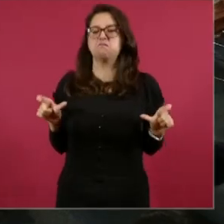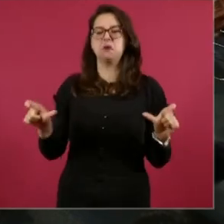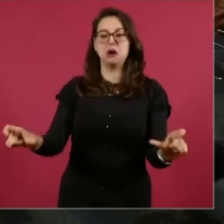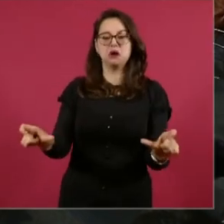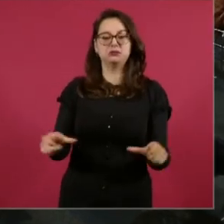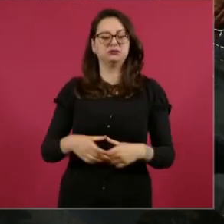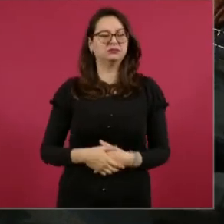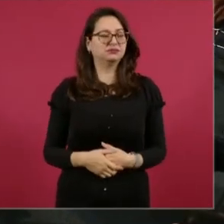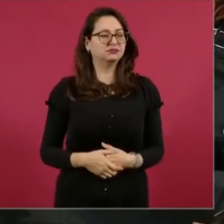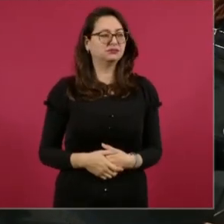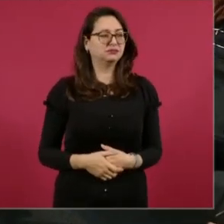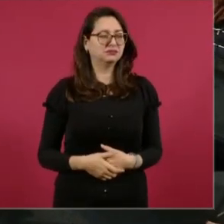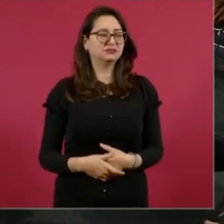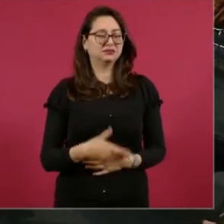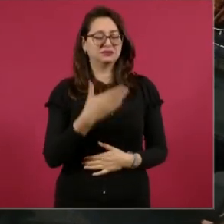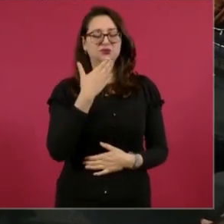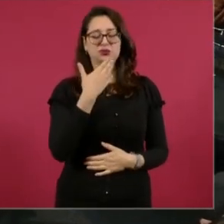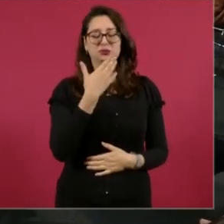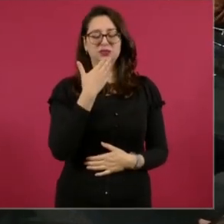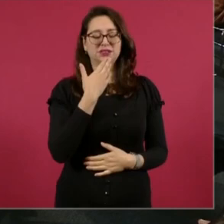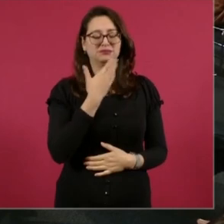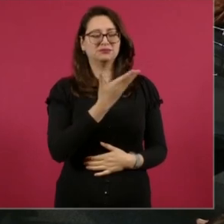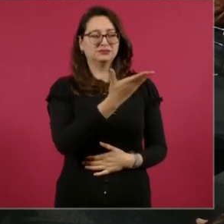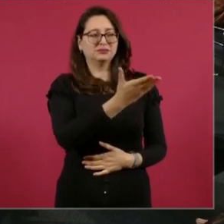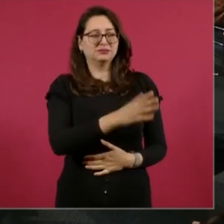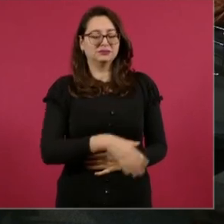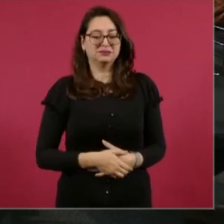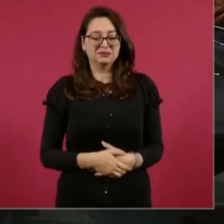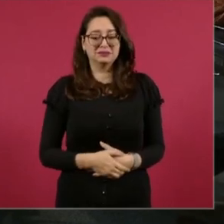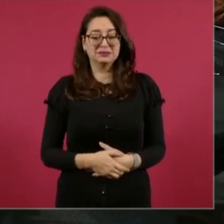Que supuestamente así va a detener